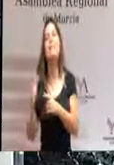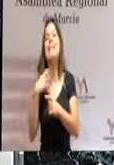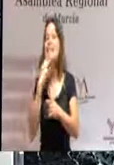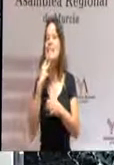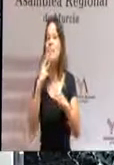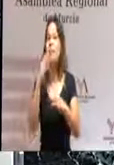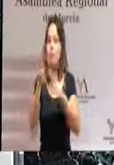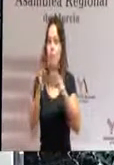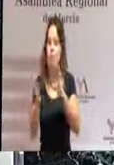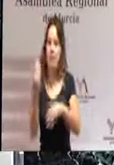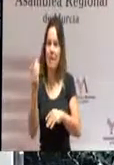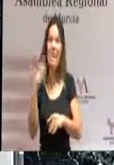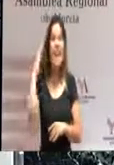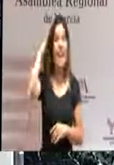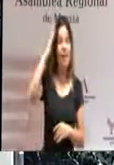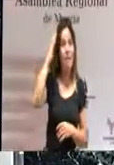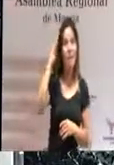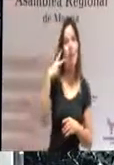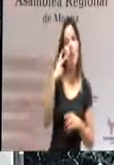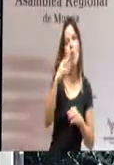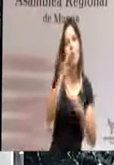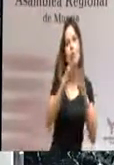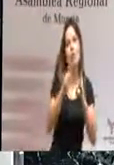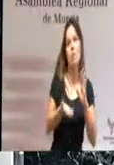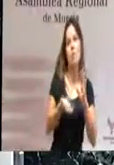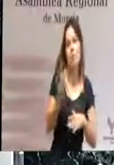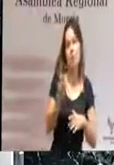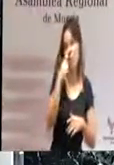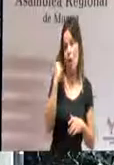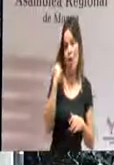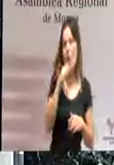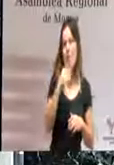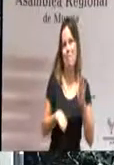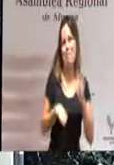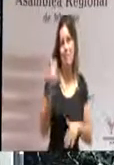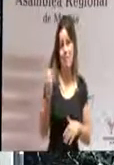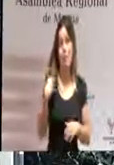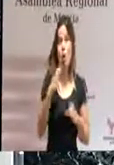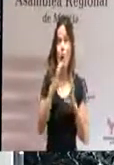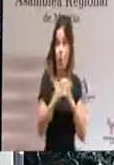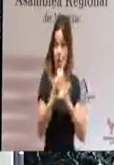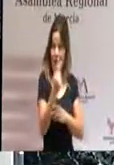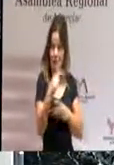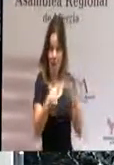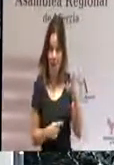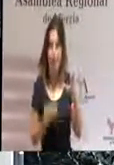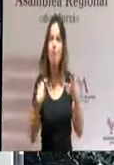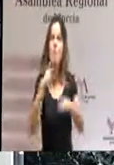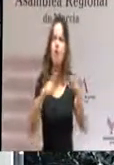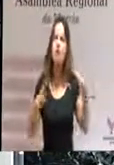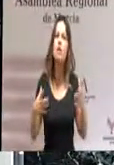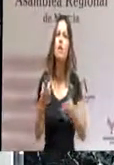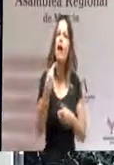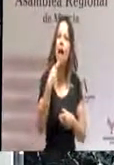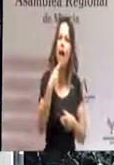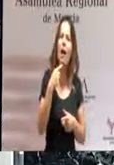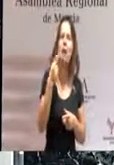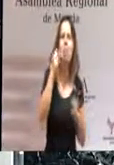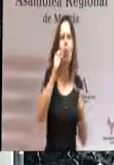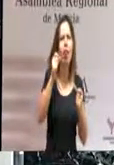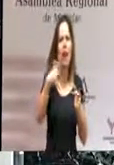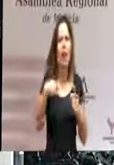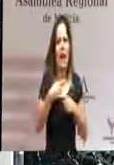en Navarra, un 2% más que hace tan solo un año. En estas comunidades, sus ciudadanos sí que están notando